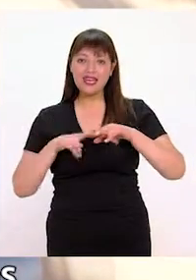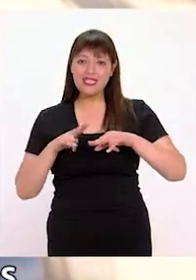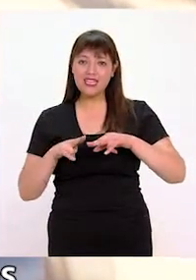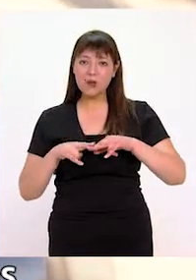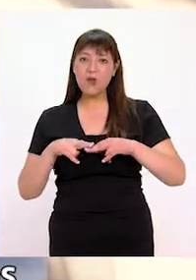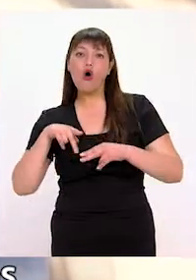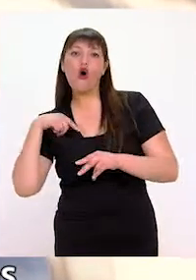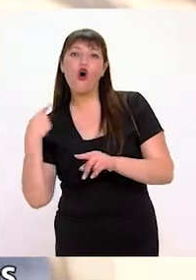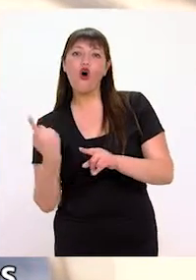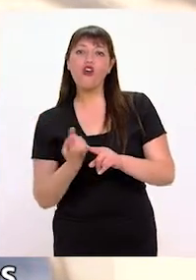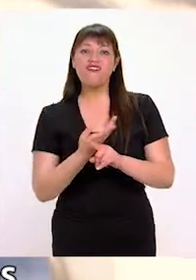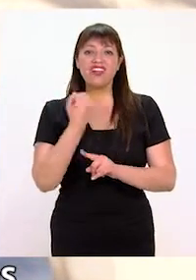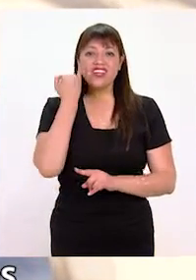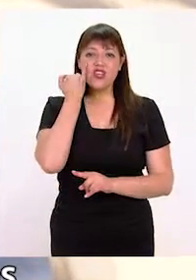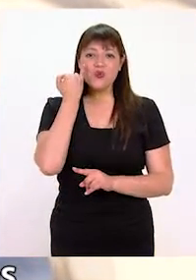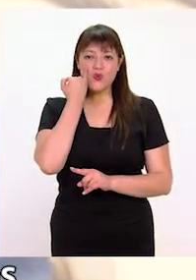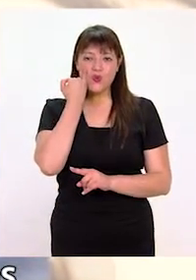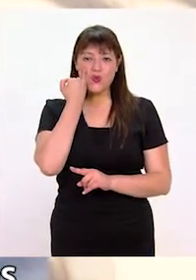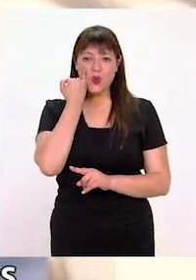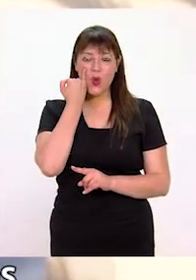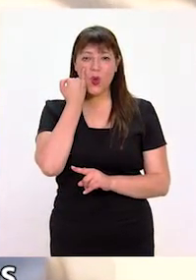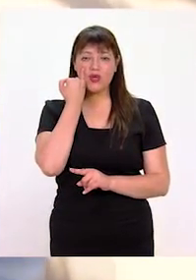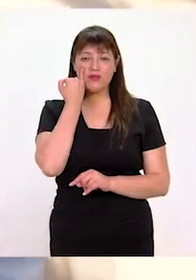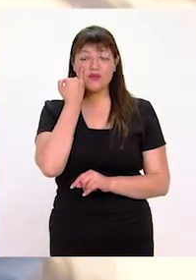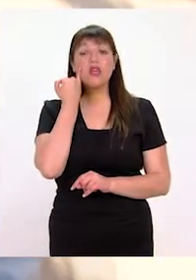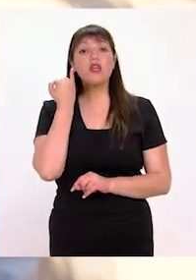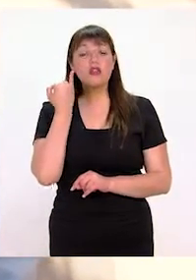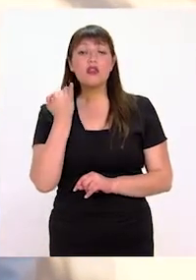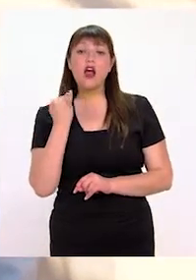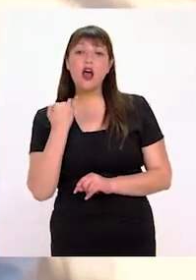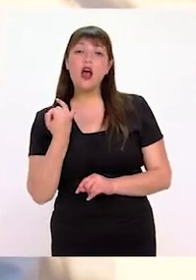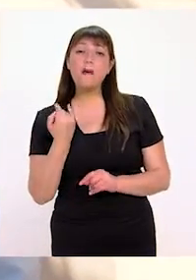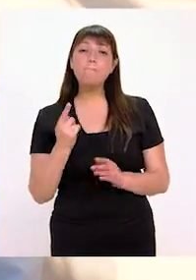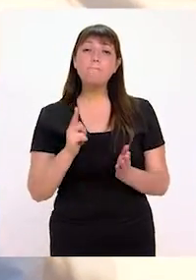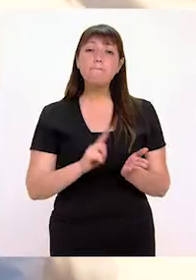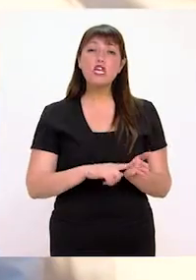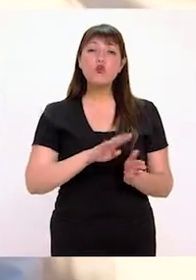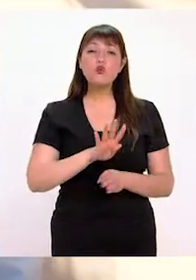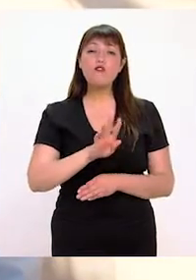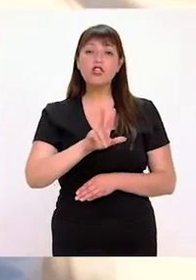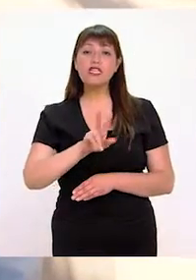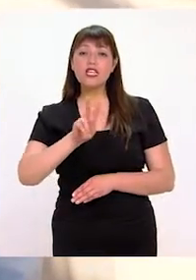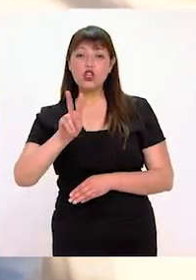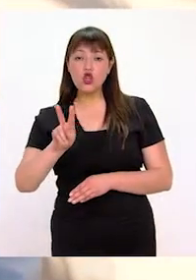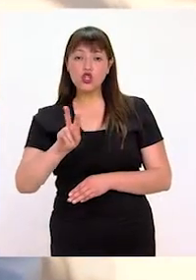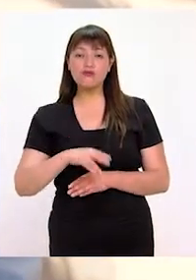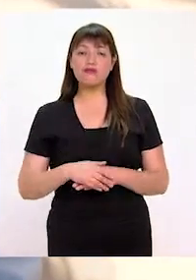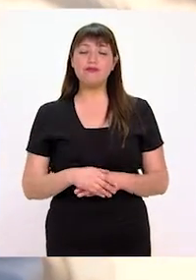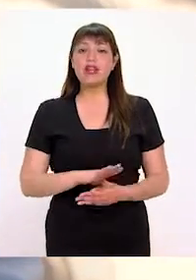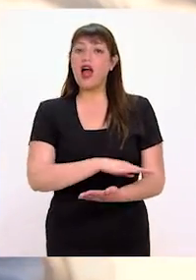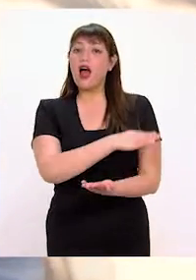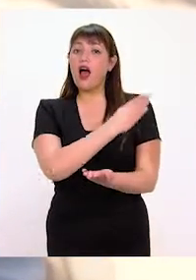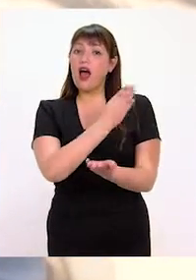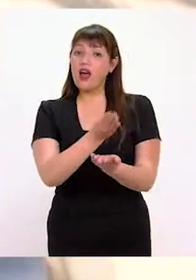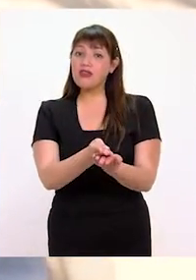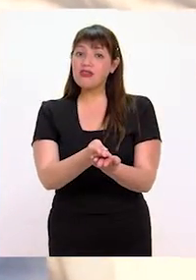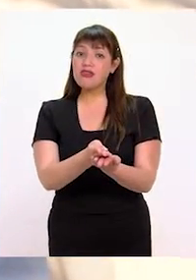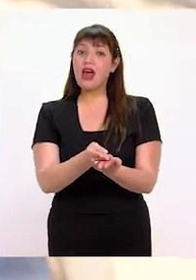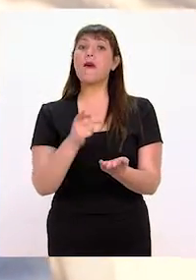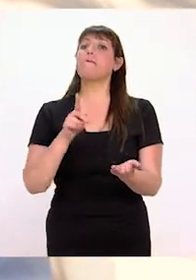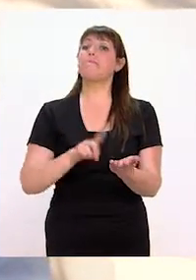nuevamente el Instituto Caupolicán Pardo Correa a partir del año 82. Hasta el año